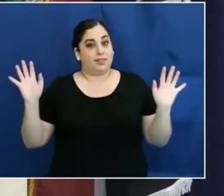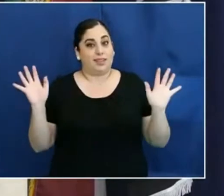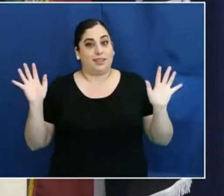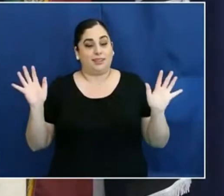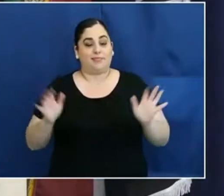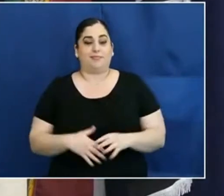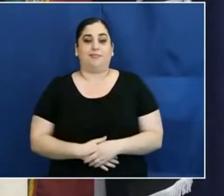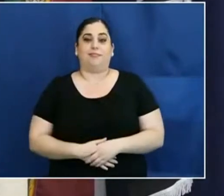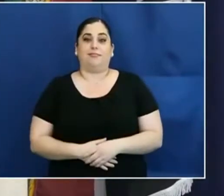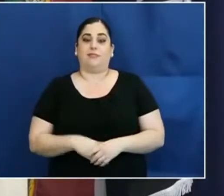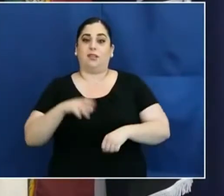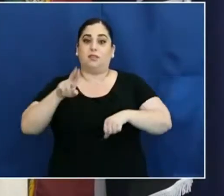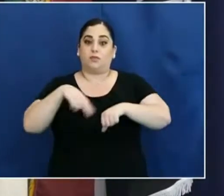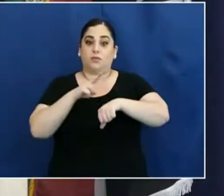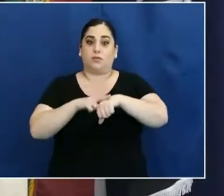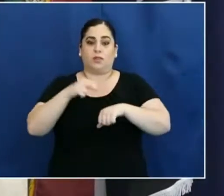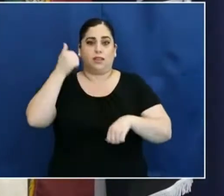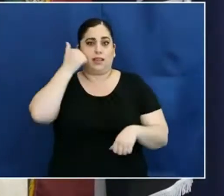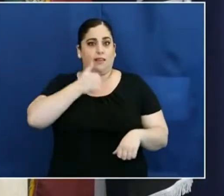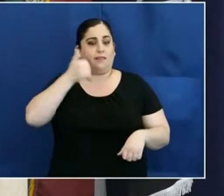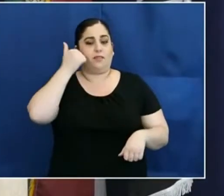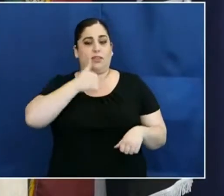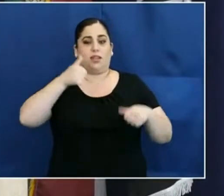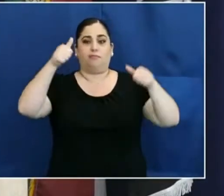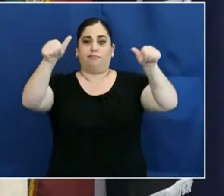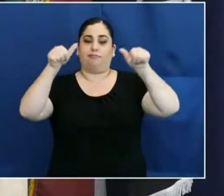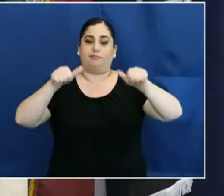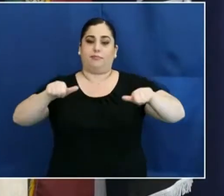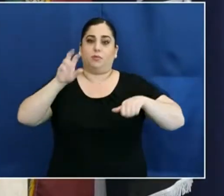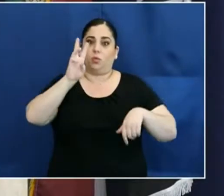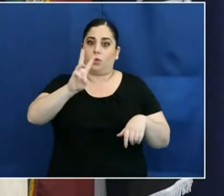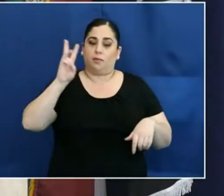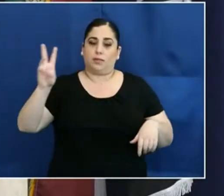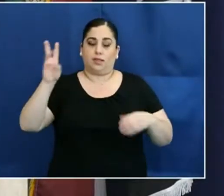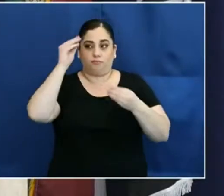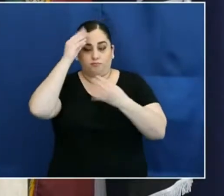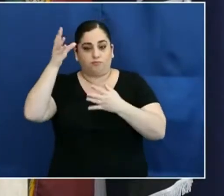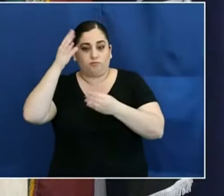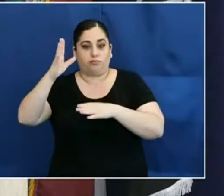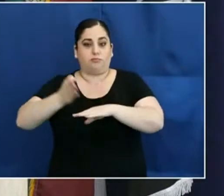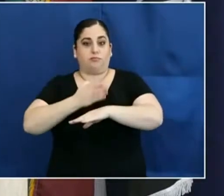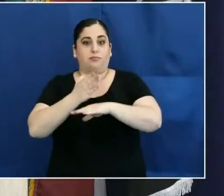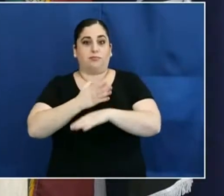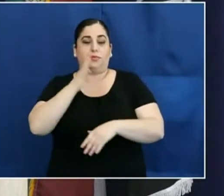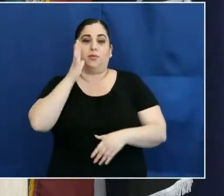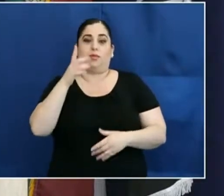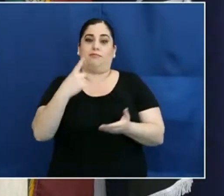continue to post daily updates on all the relevant information and look forward to joining you all again next week. Thank you.